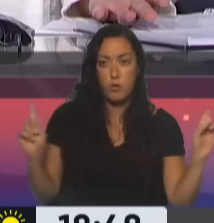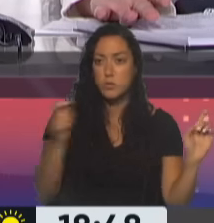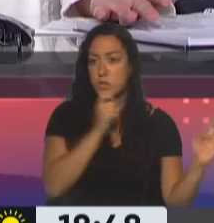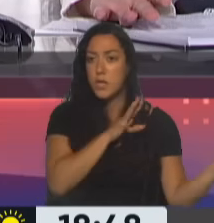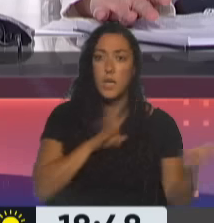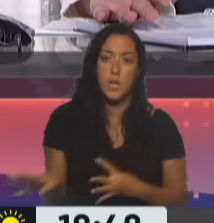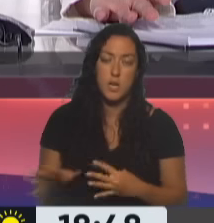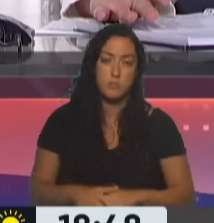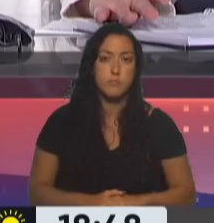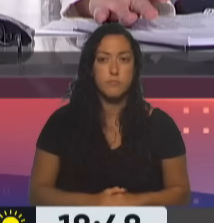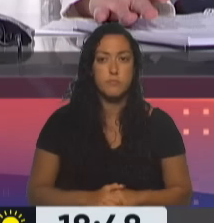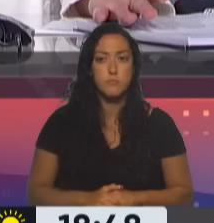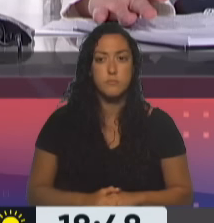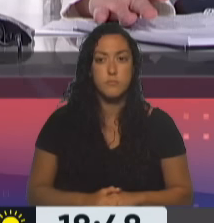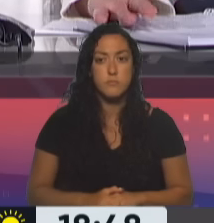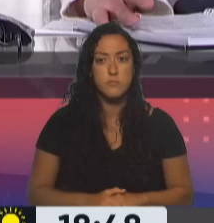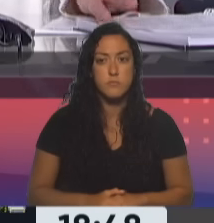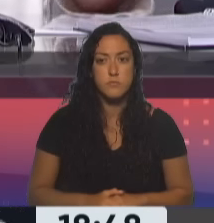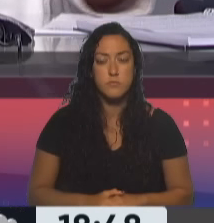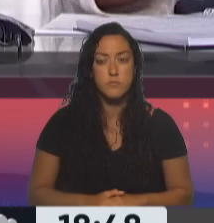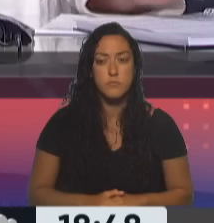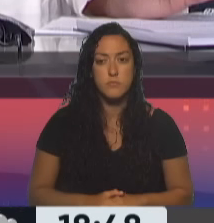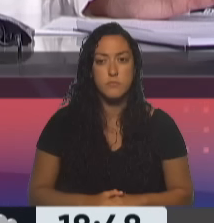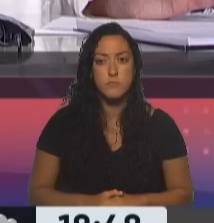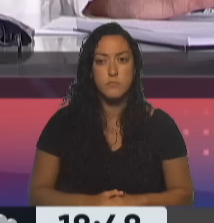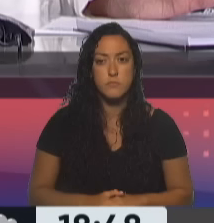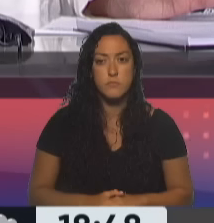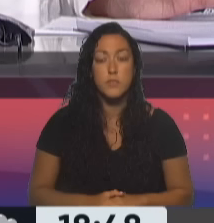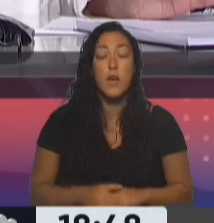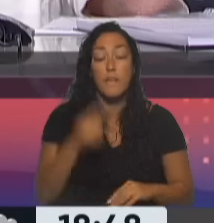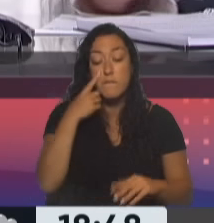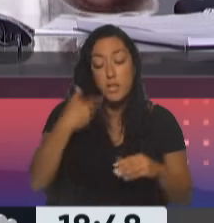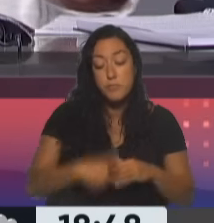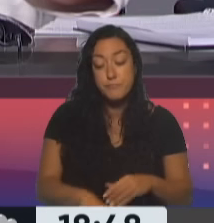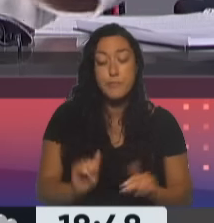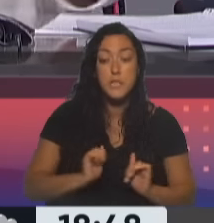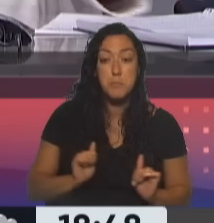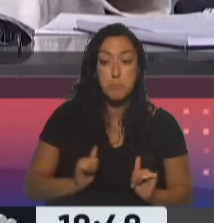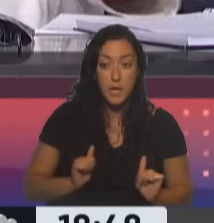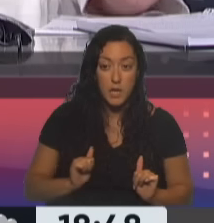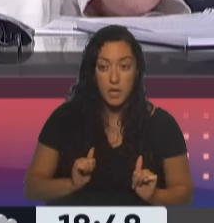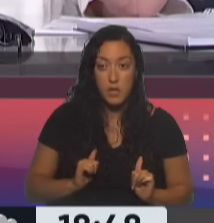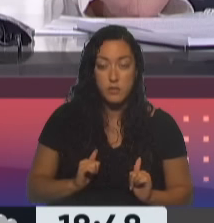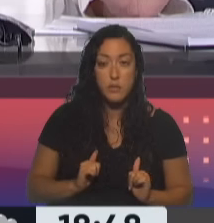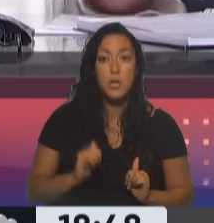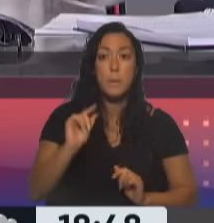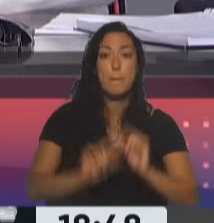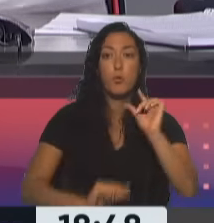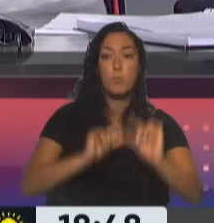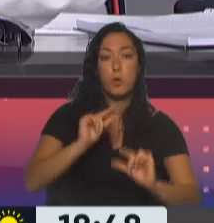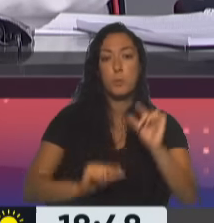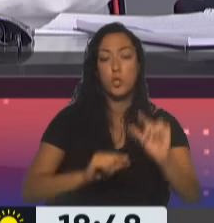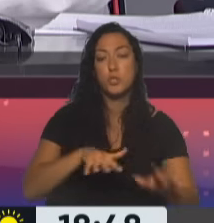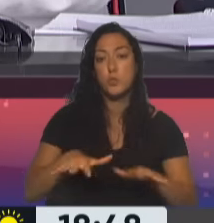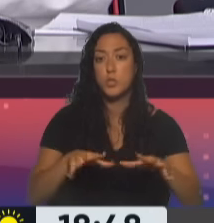de finalmente hacer un ataque militar a Irán. Habrá que esperar en las próximas horas. Está cada vez más tenso.